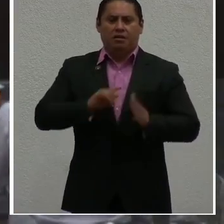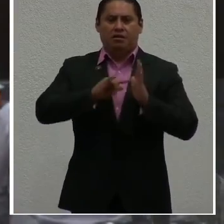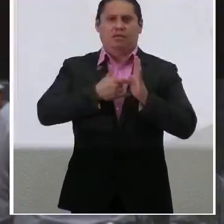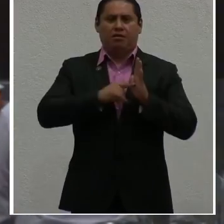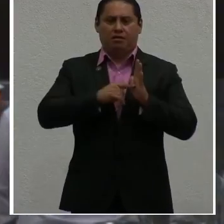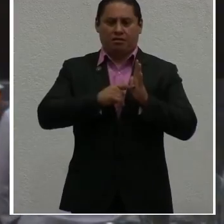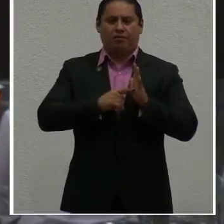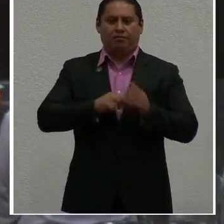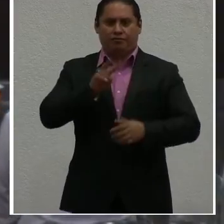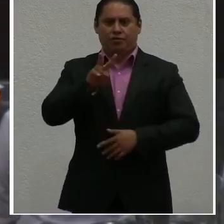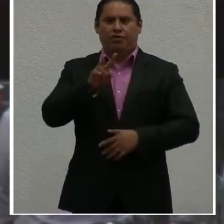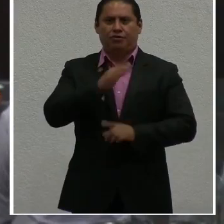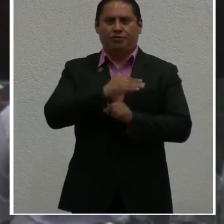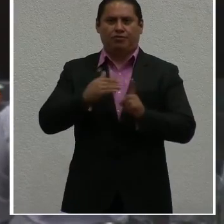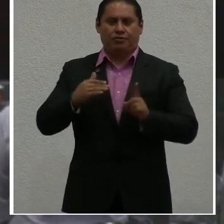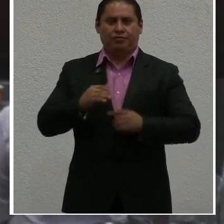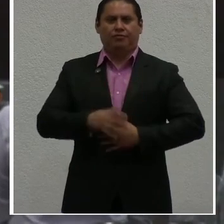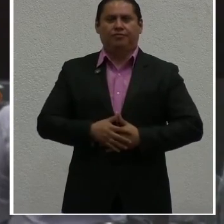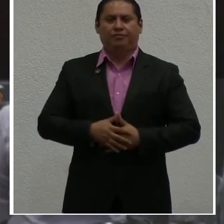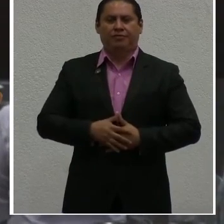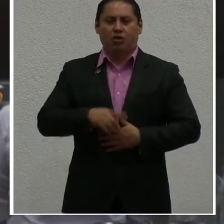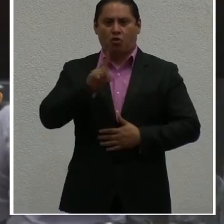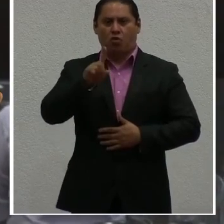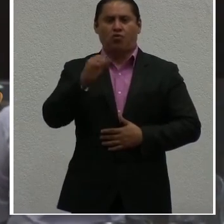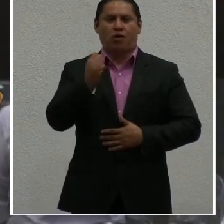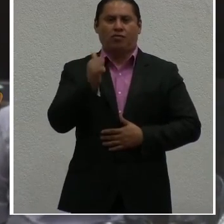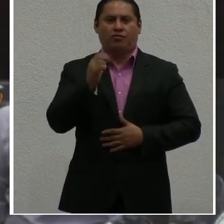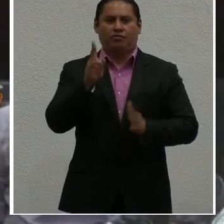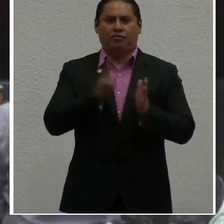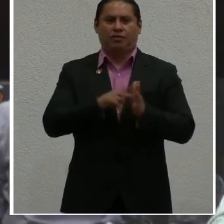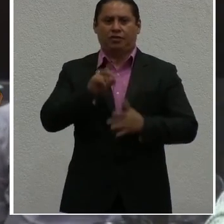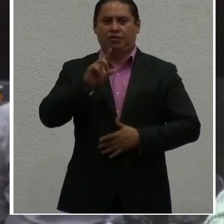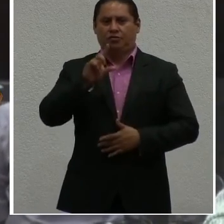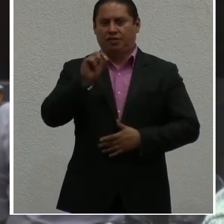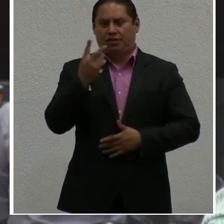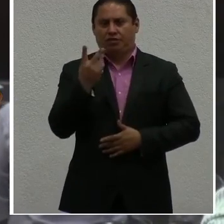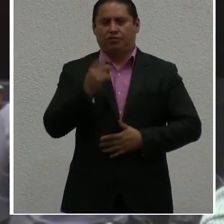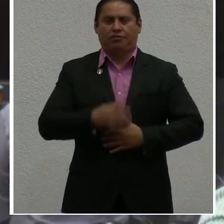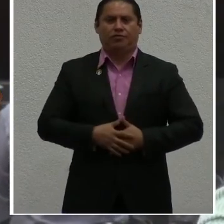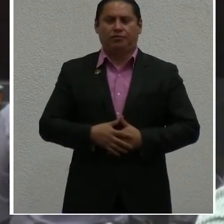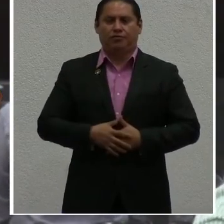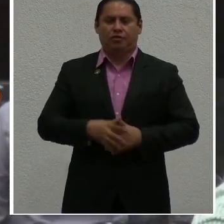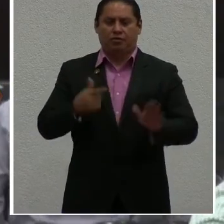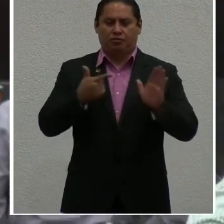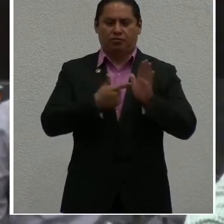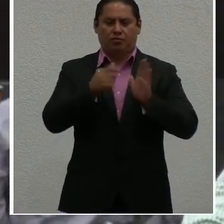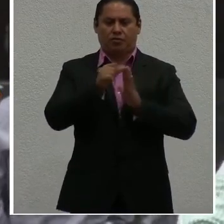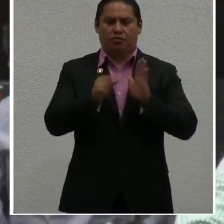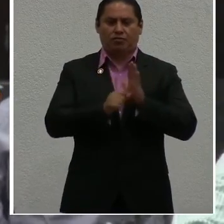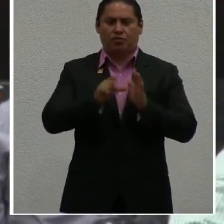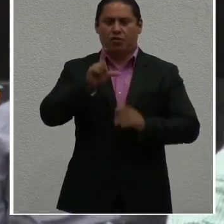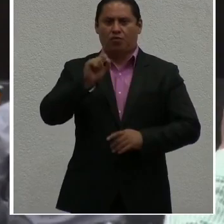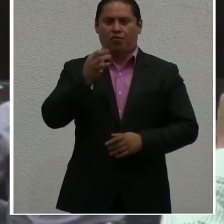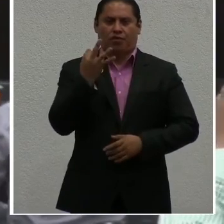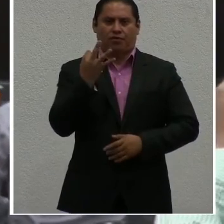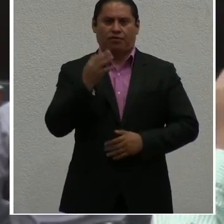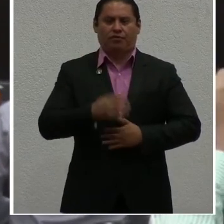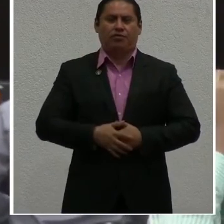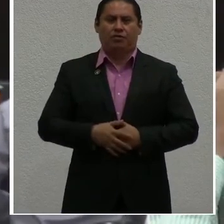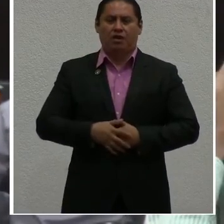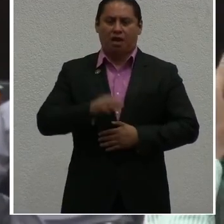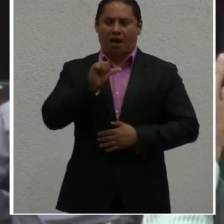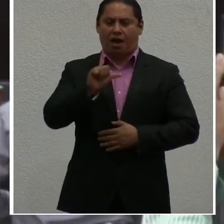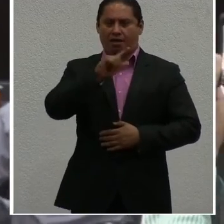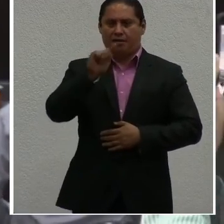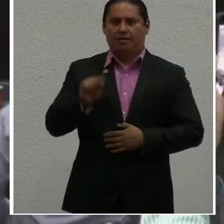las 2:45 del día 1 de agosto del año 2022, con fundamento en el artículo 23, inciso A